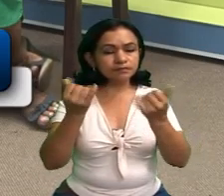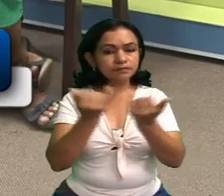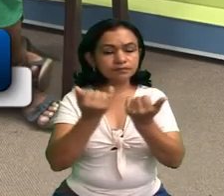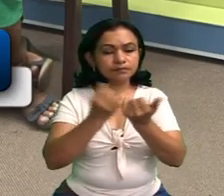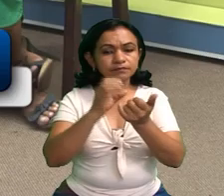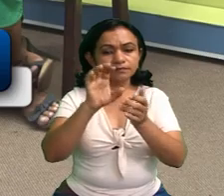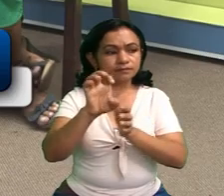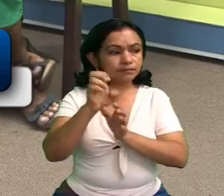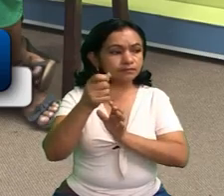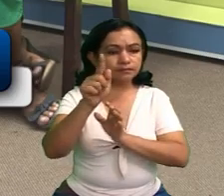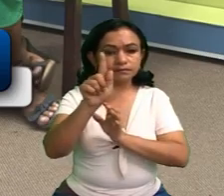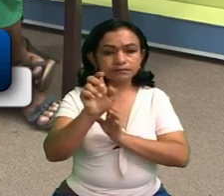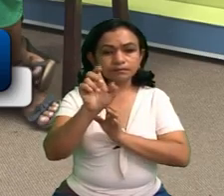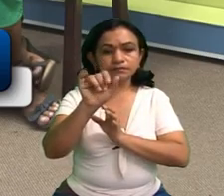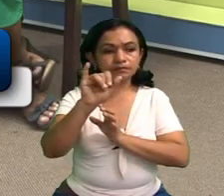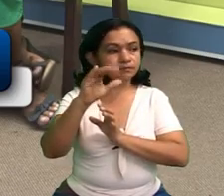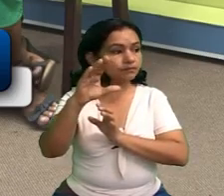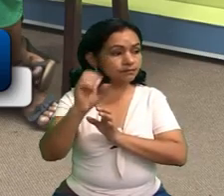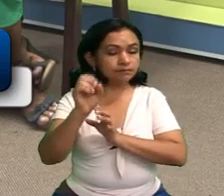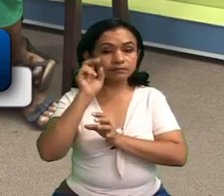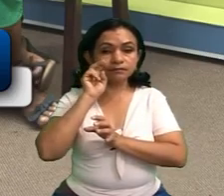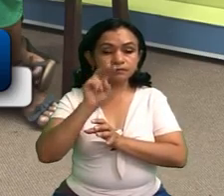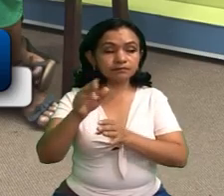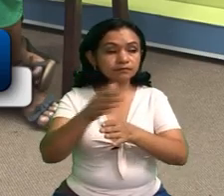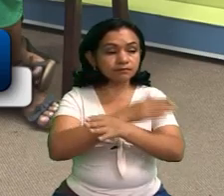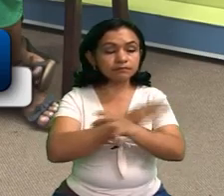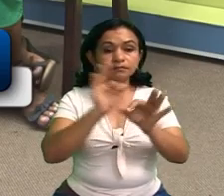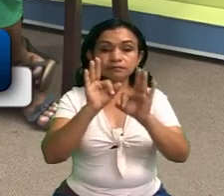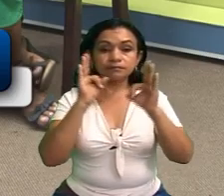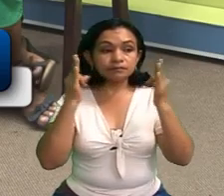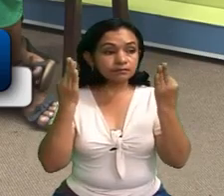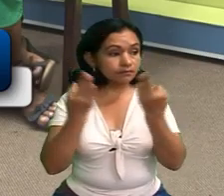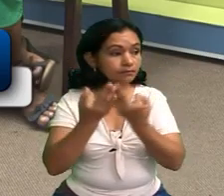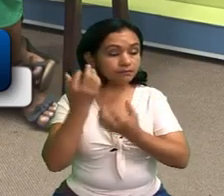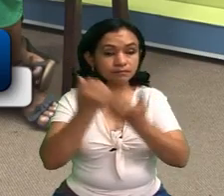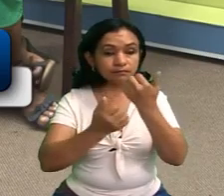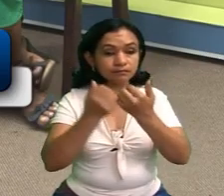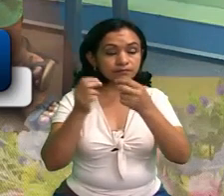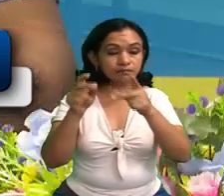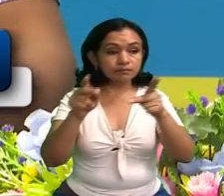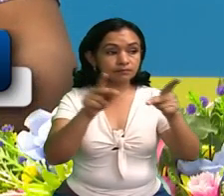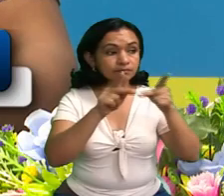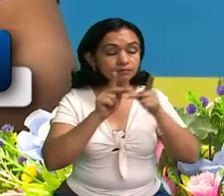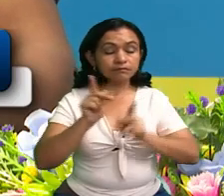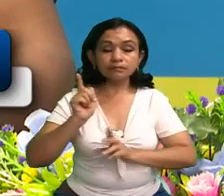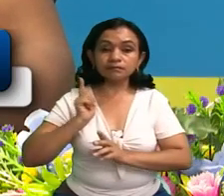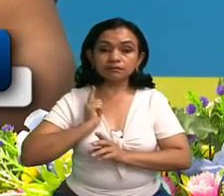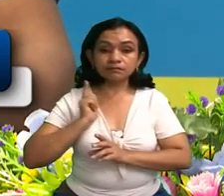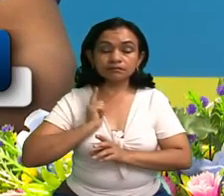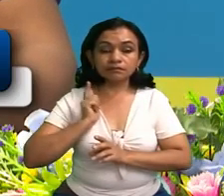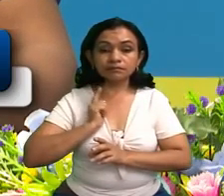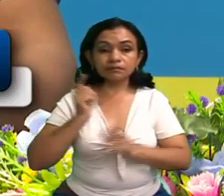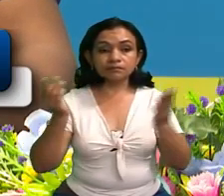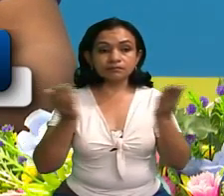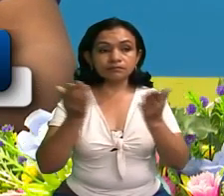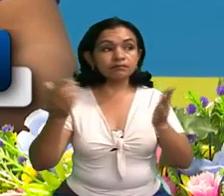estético tiene que ver con antecedentes familiares, es decir, los genes que tenemos tal vez... Yo